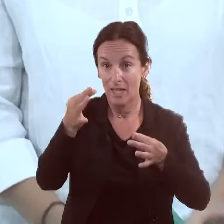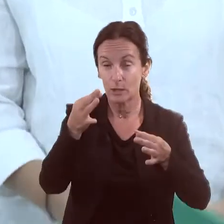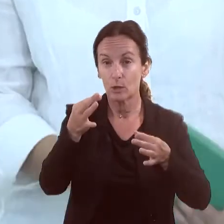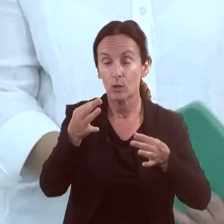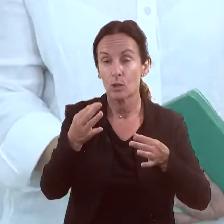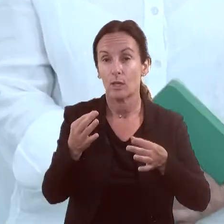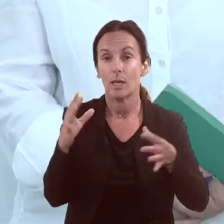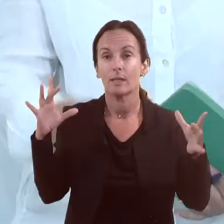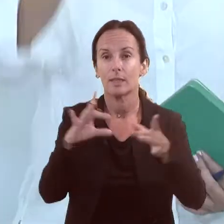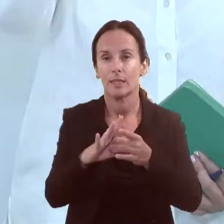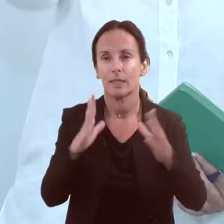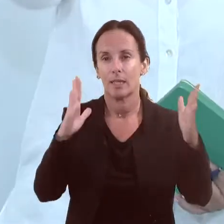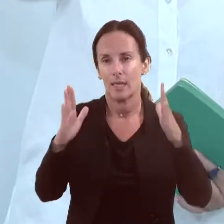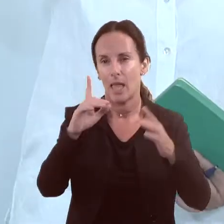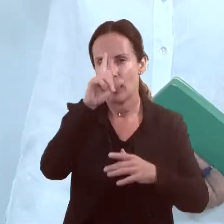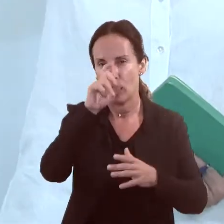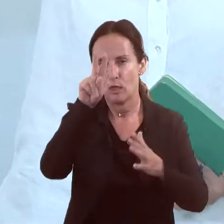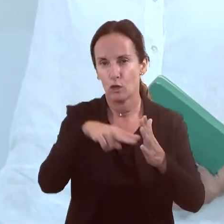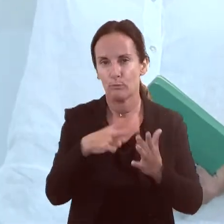2021.